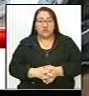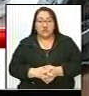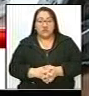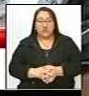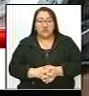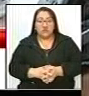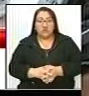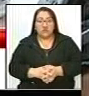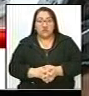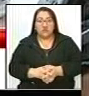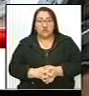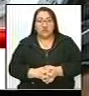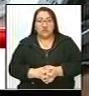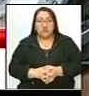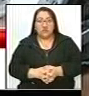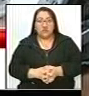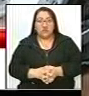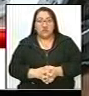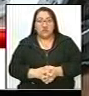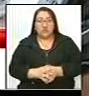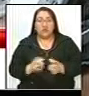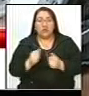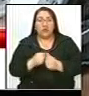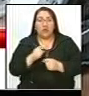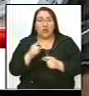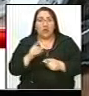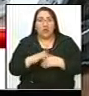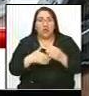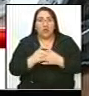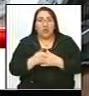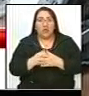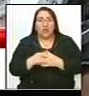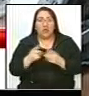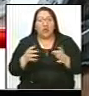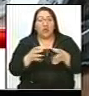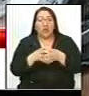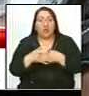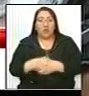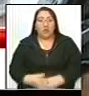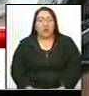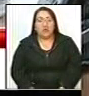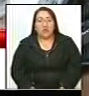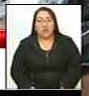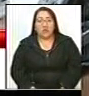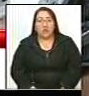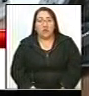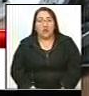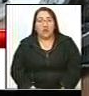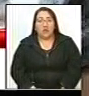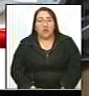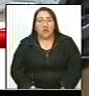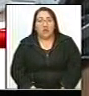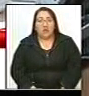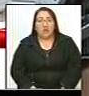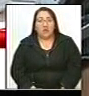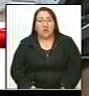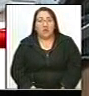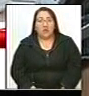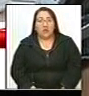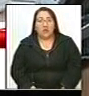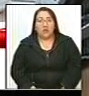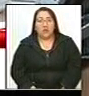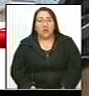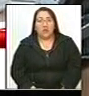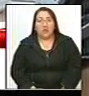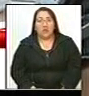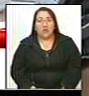los componentes y cada uno de las unidades y de la cuantificación del proyecto.